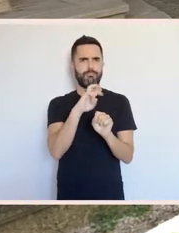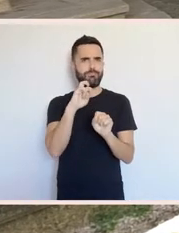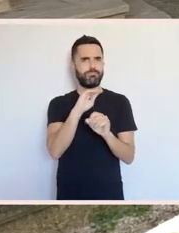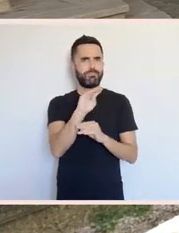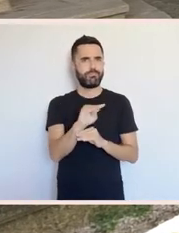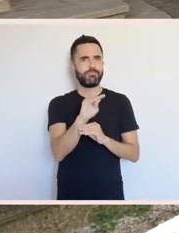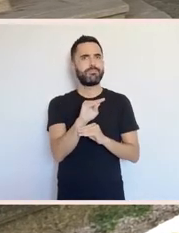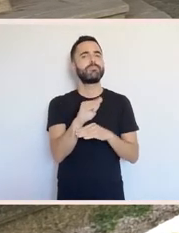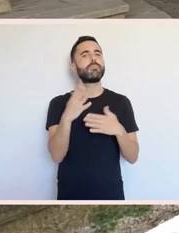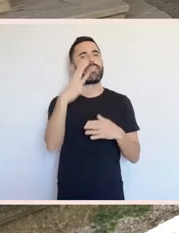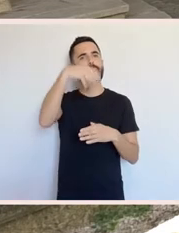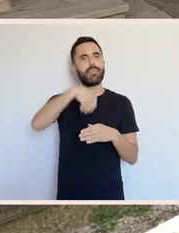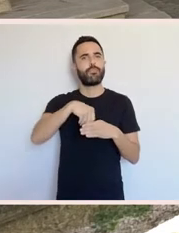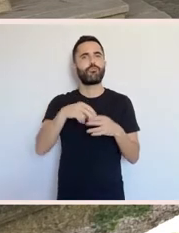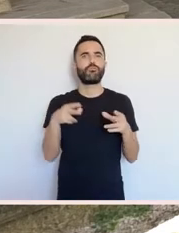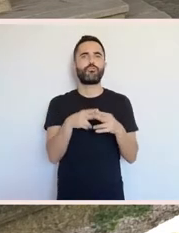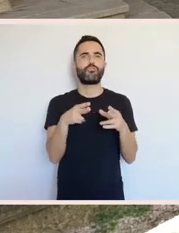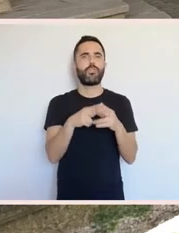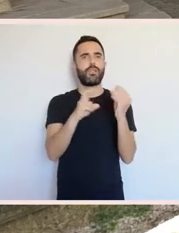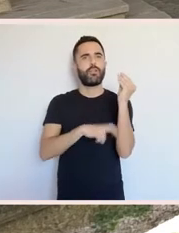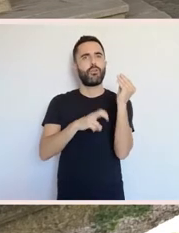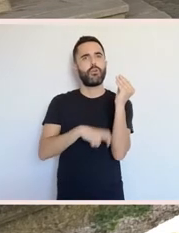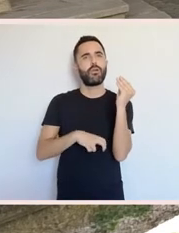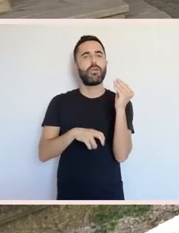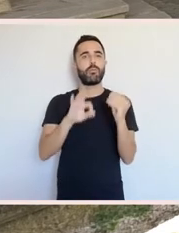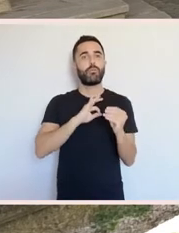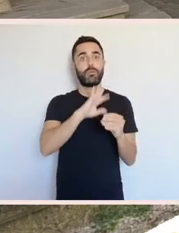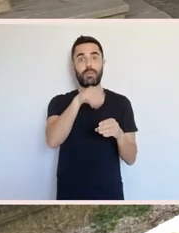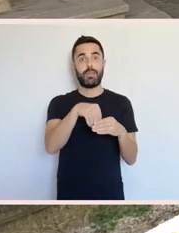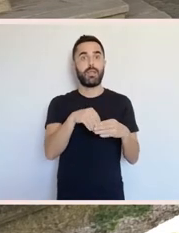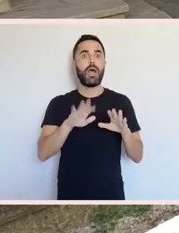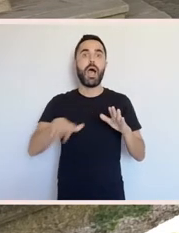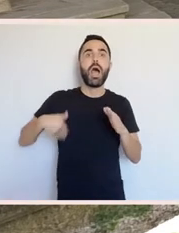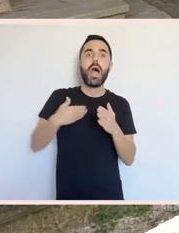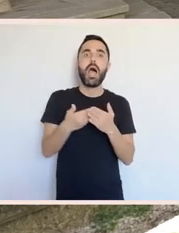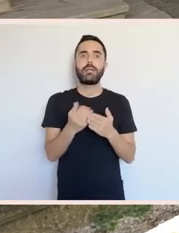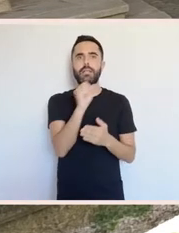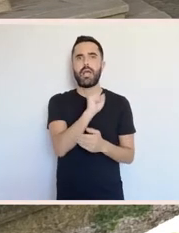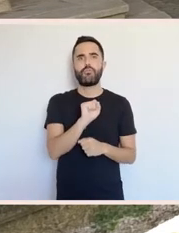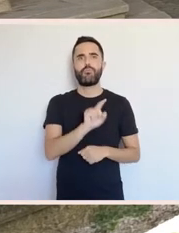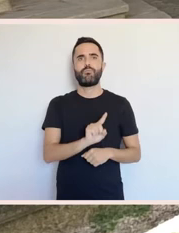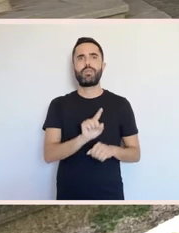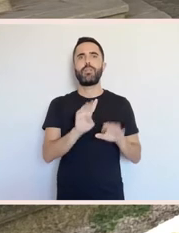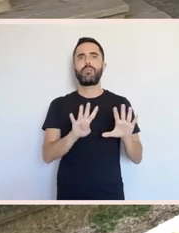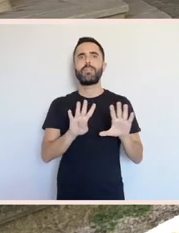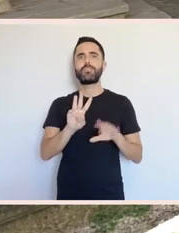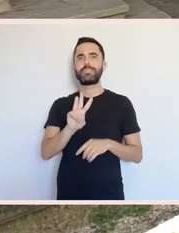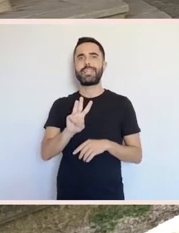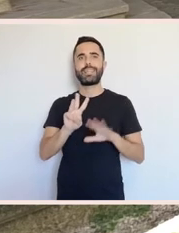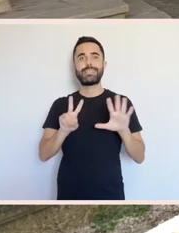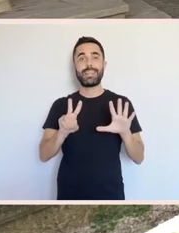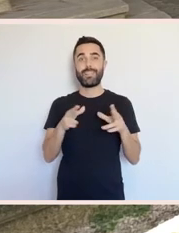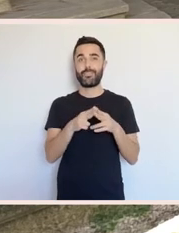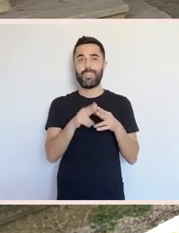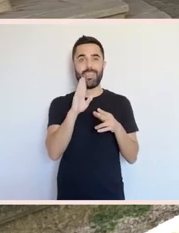Arqueológica de Pontevedra, ata o ano 1937, cando esta foi disolta. E xa a